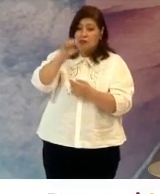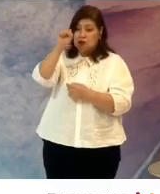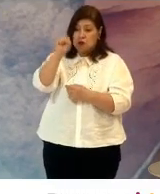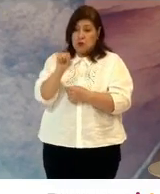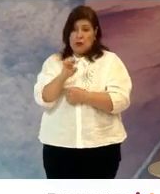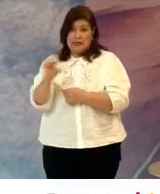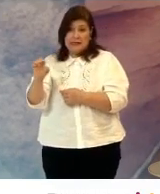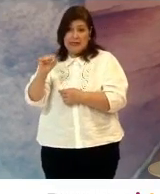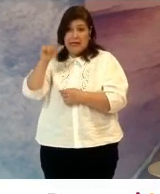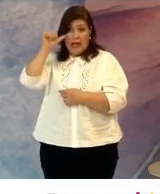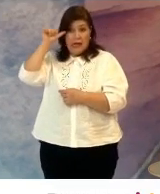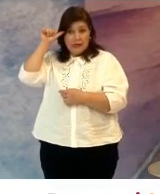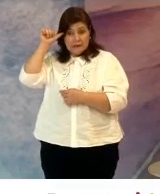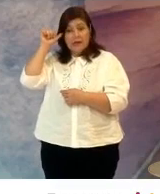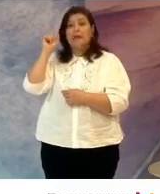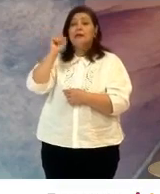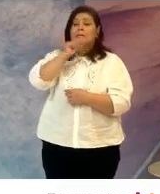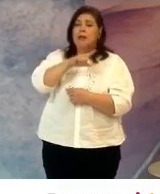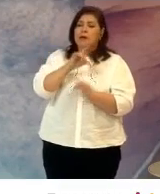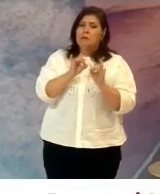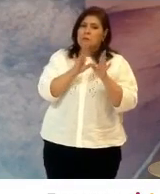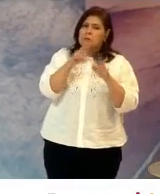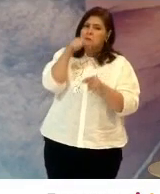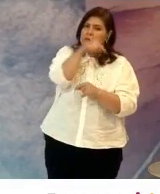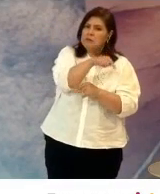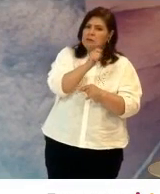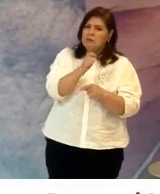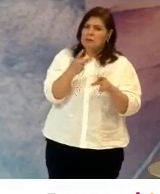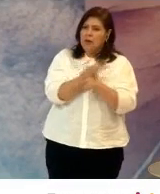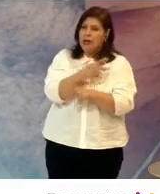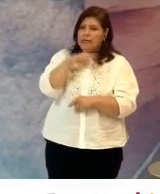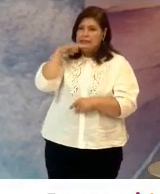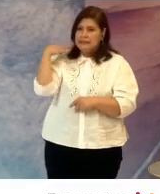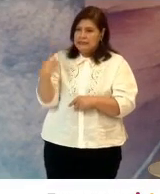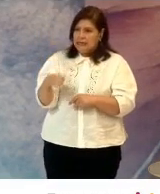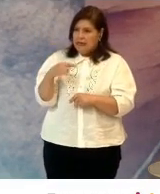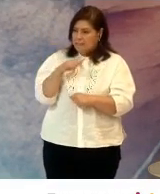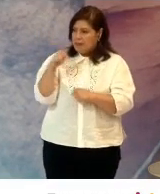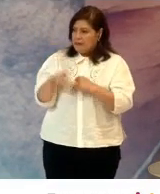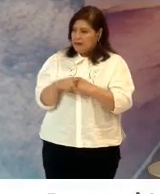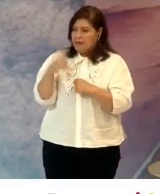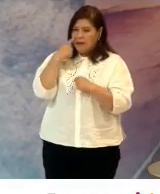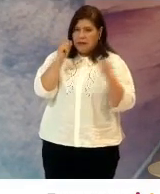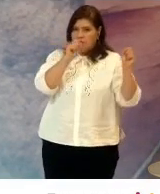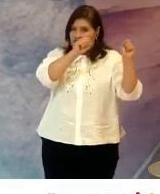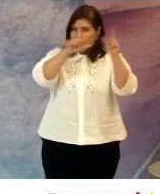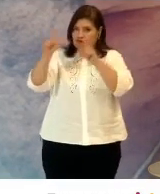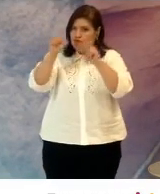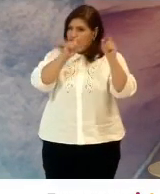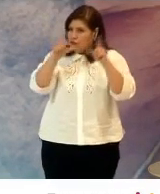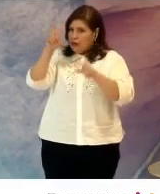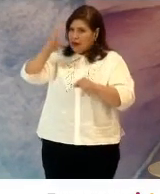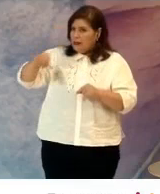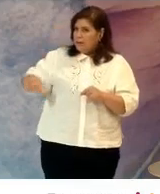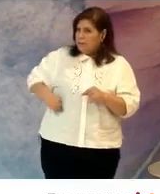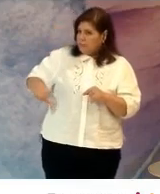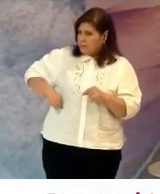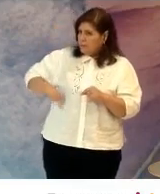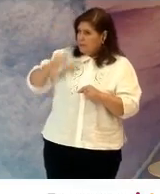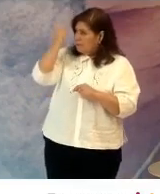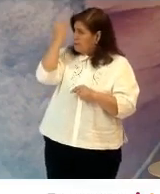y lo que ocurrió en Chile. Aquí tenemos otras imágenes interesantes.